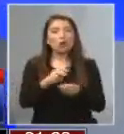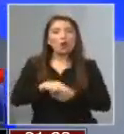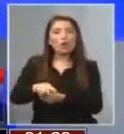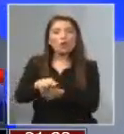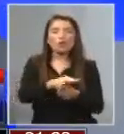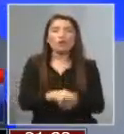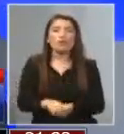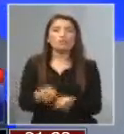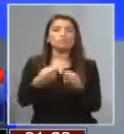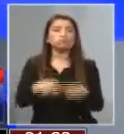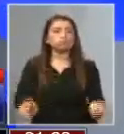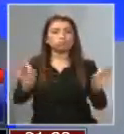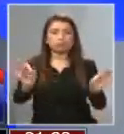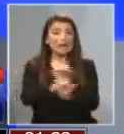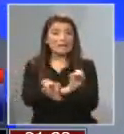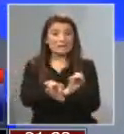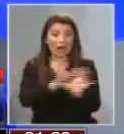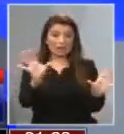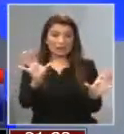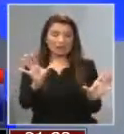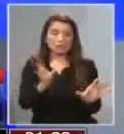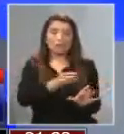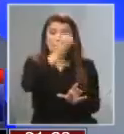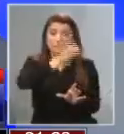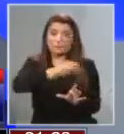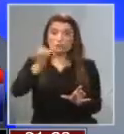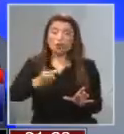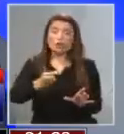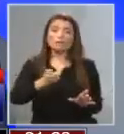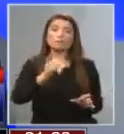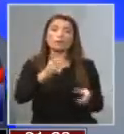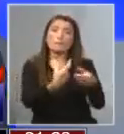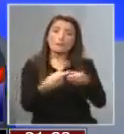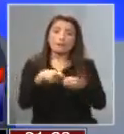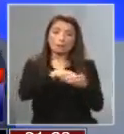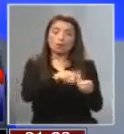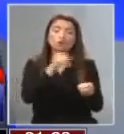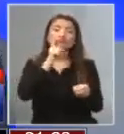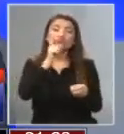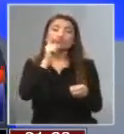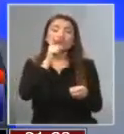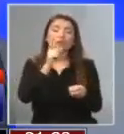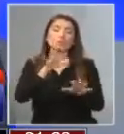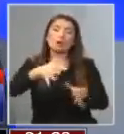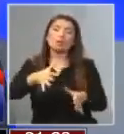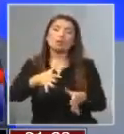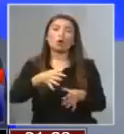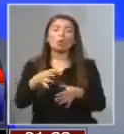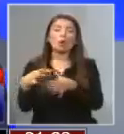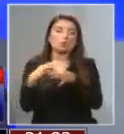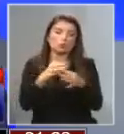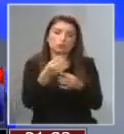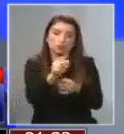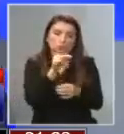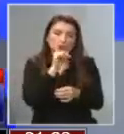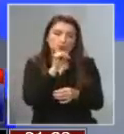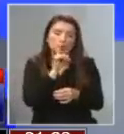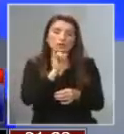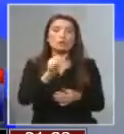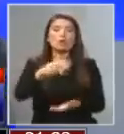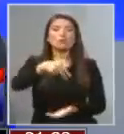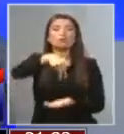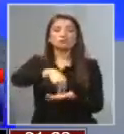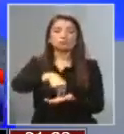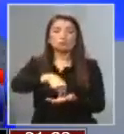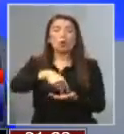una distinción bien clara entre miembros que tienen una posición más o menos justificada, eso es otra cosa, pero una posición de